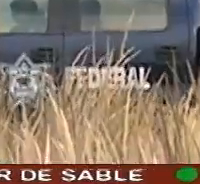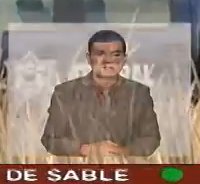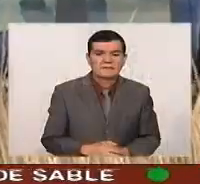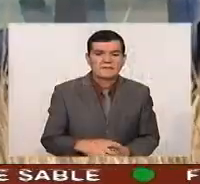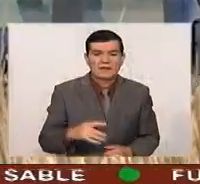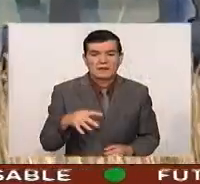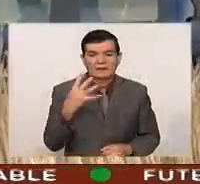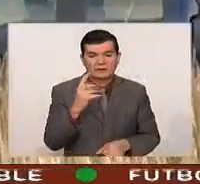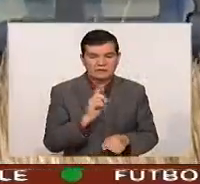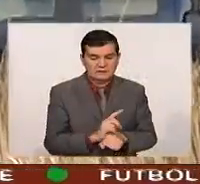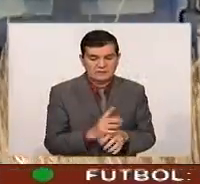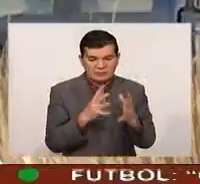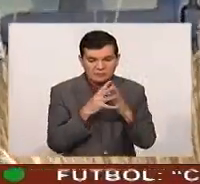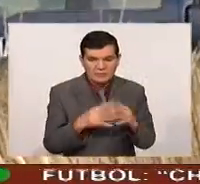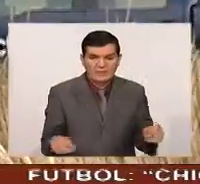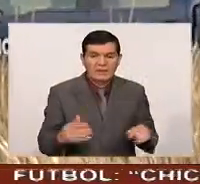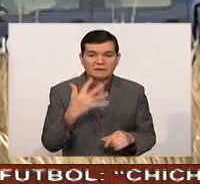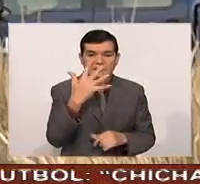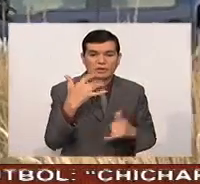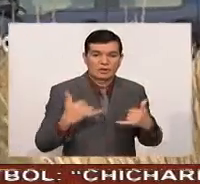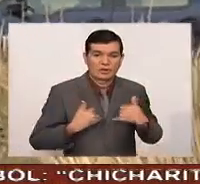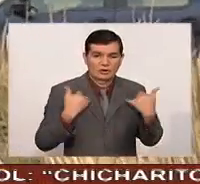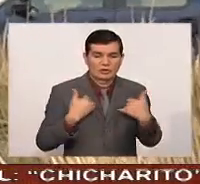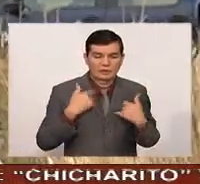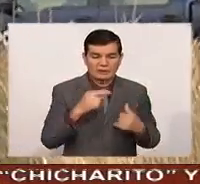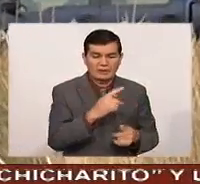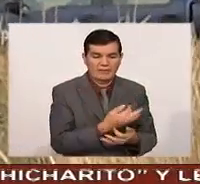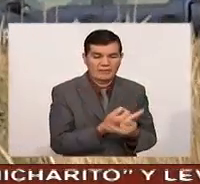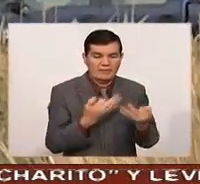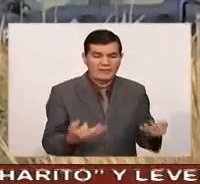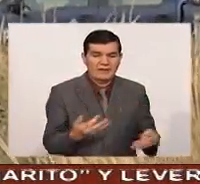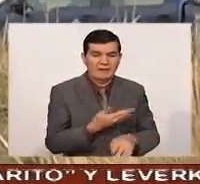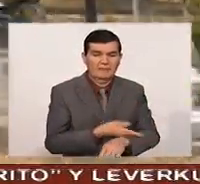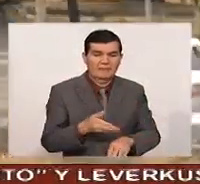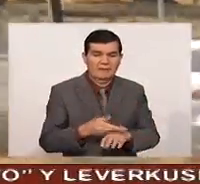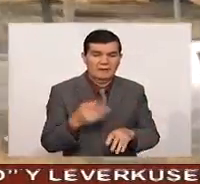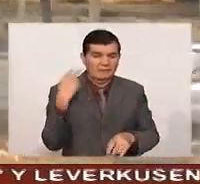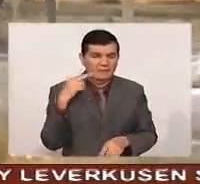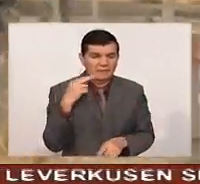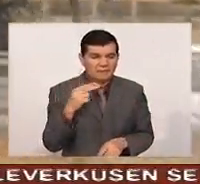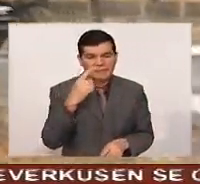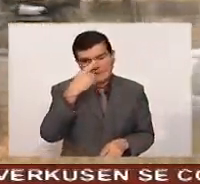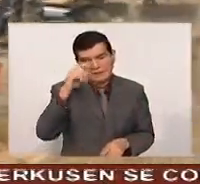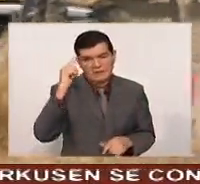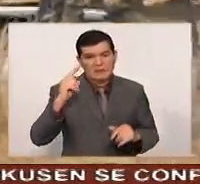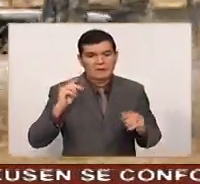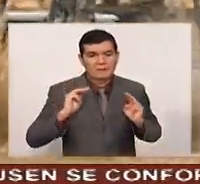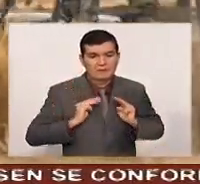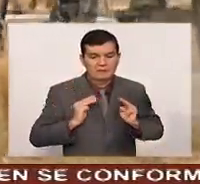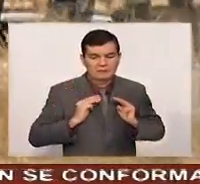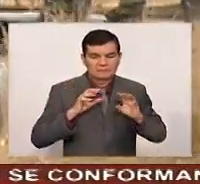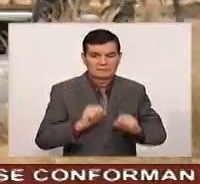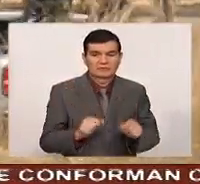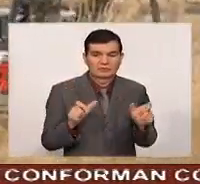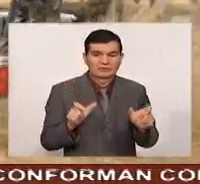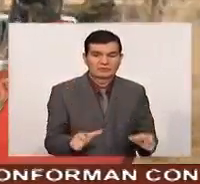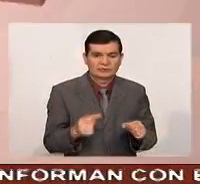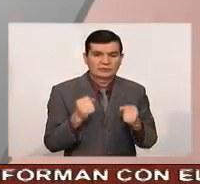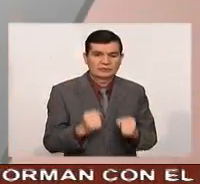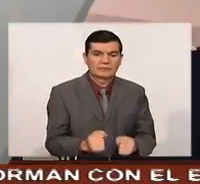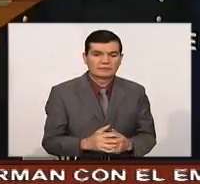Luego de 14 días de la desaparición de 5 jóvenes en Tierra Blanca, Veracruz, la Marina y el Ejército asumen la seguridad en la